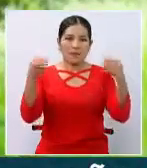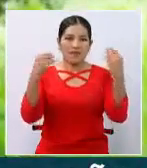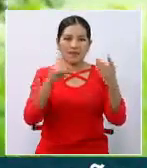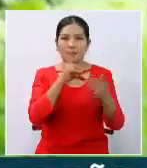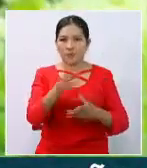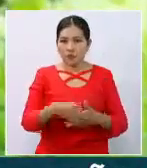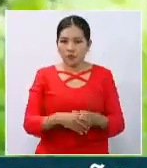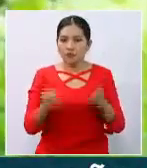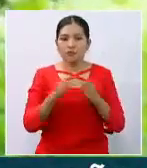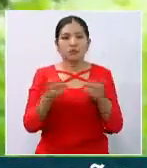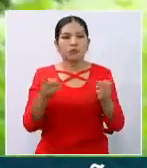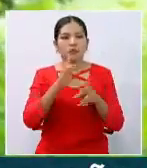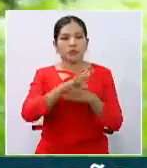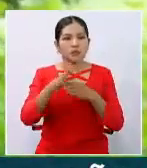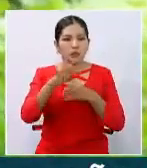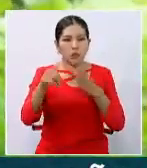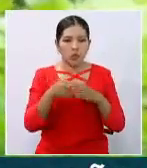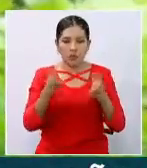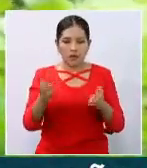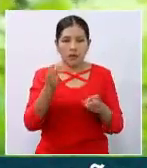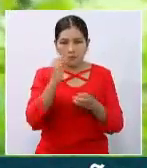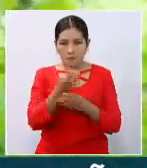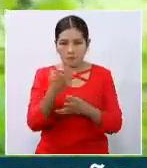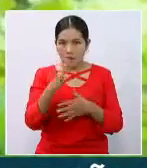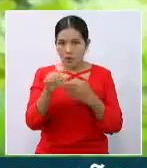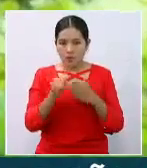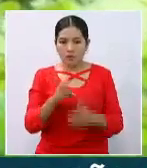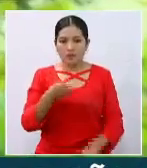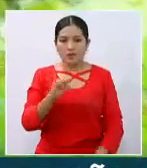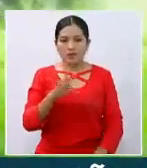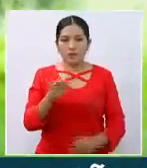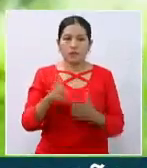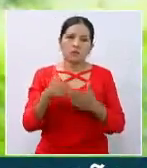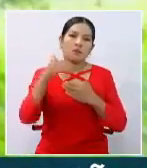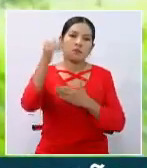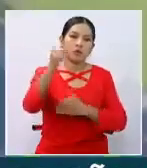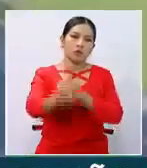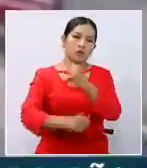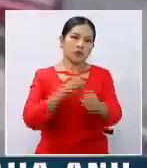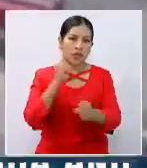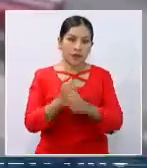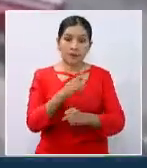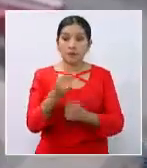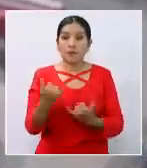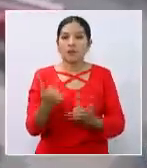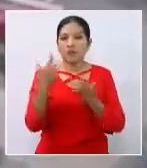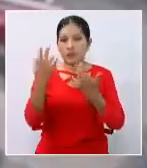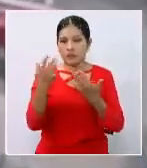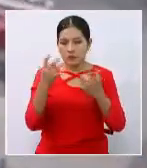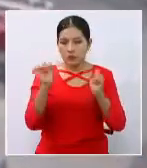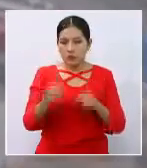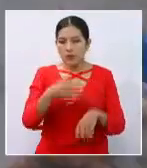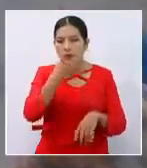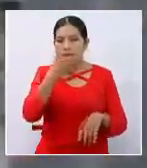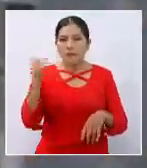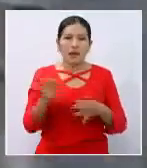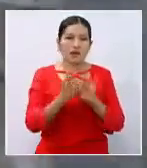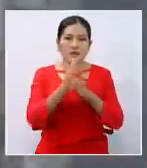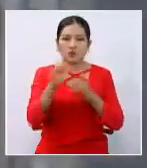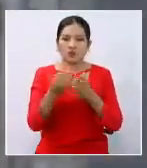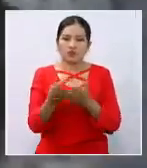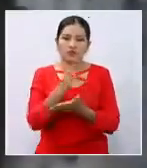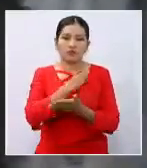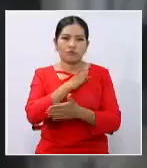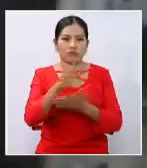la conclusión de la planta procesadora de chirimoya está programada para el próximo año y se espera que ayude a mejorar los ingresos de los